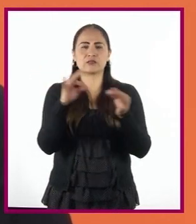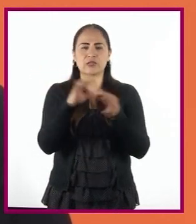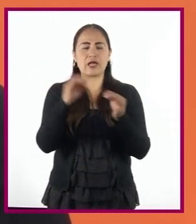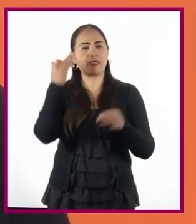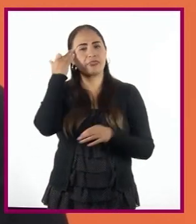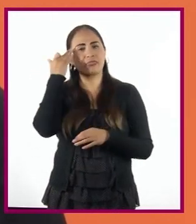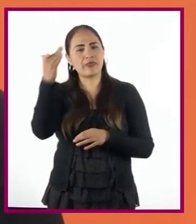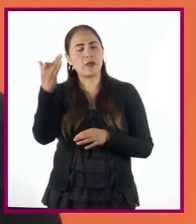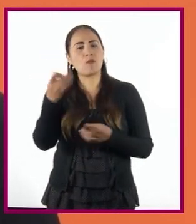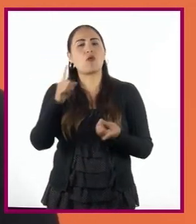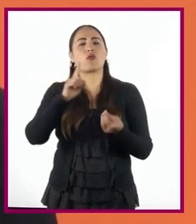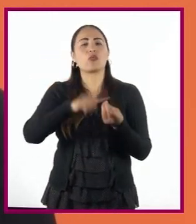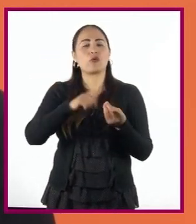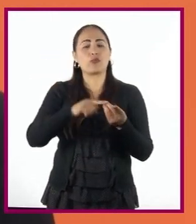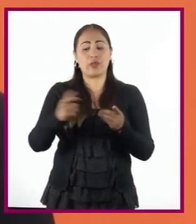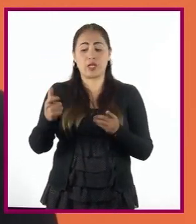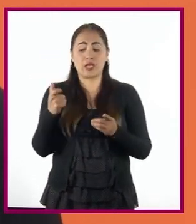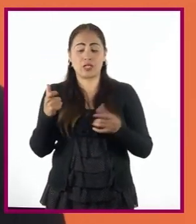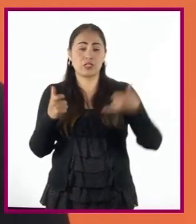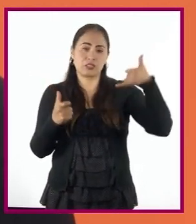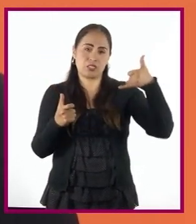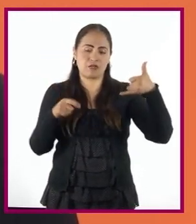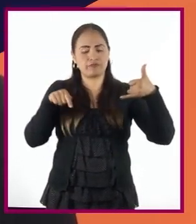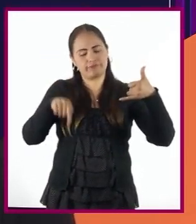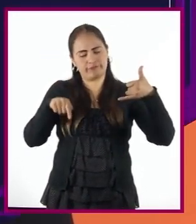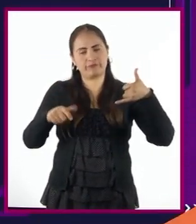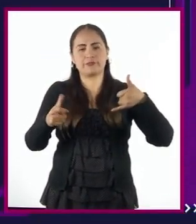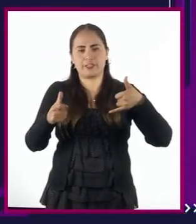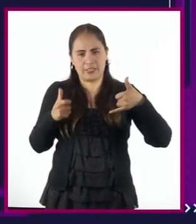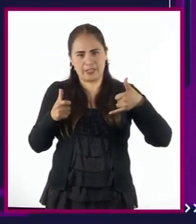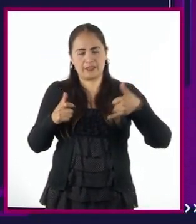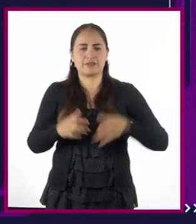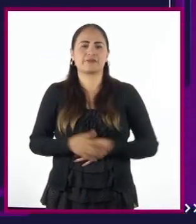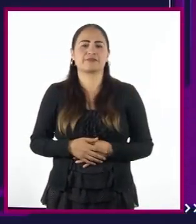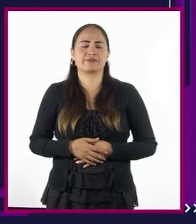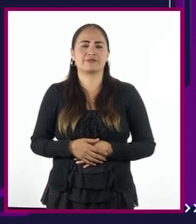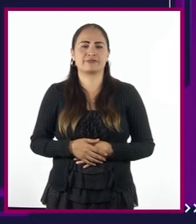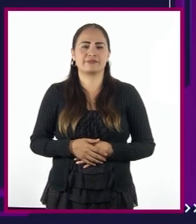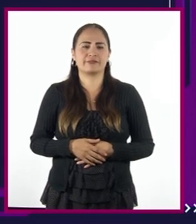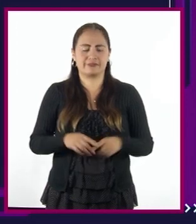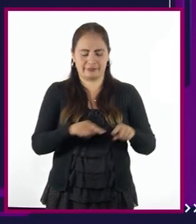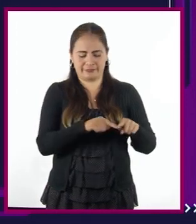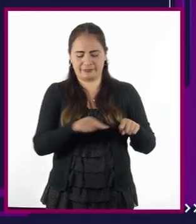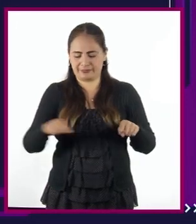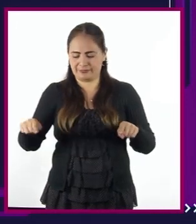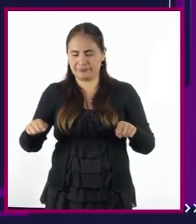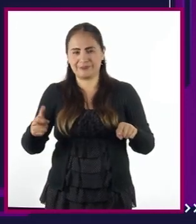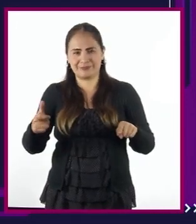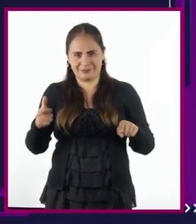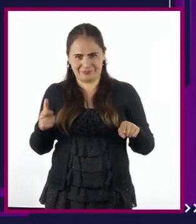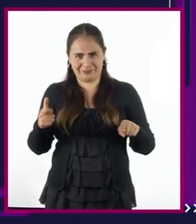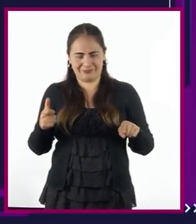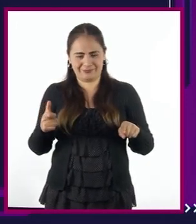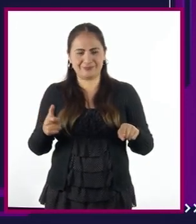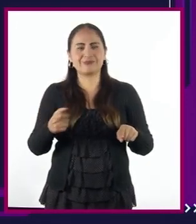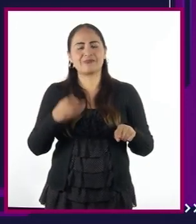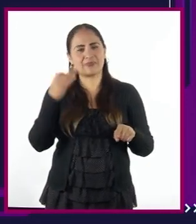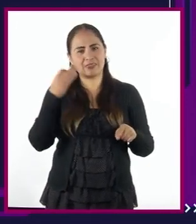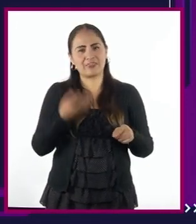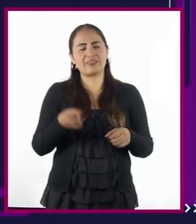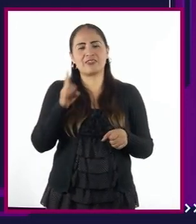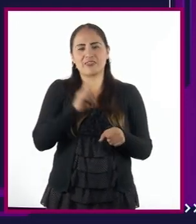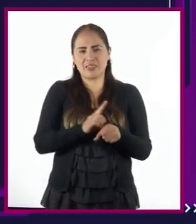tiempo se registra en el eje de las abscisas, por lo que es en este eje donde registramos los